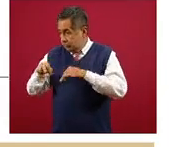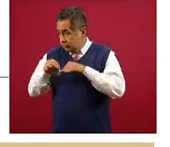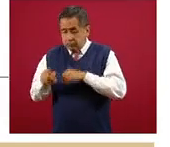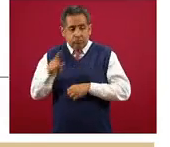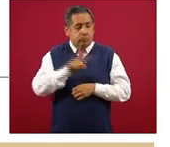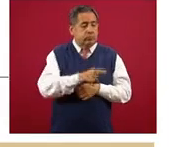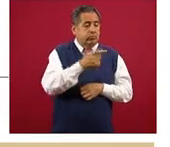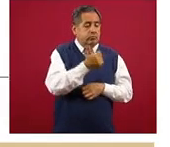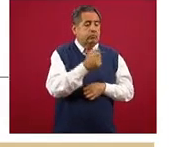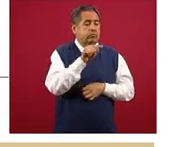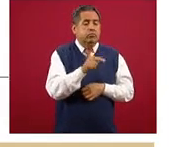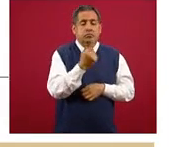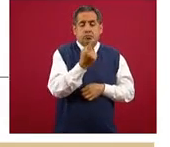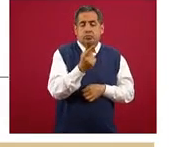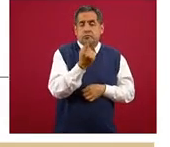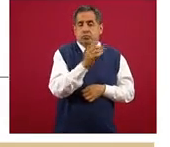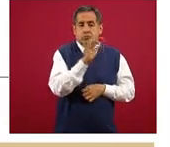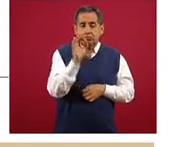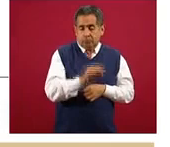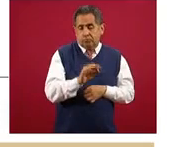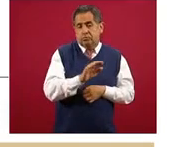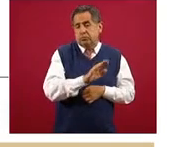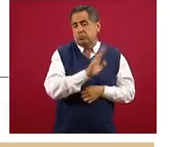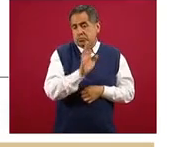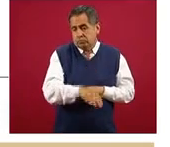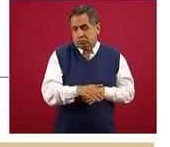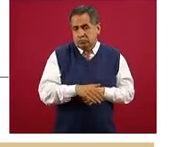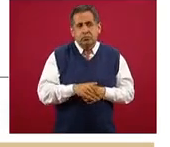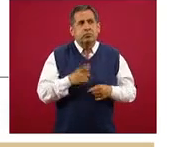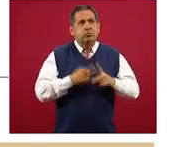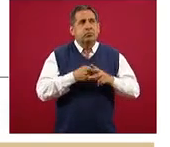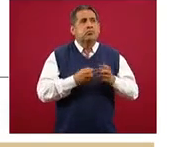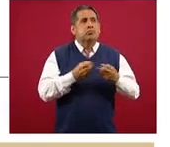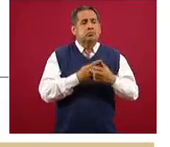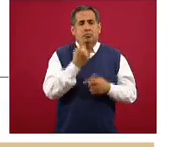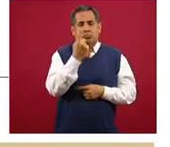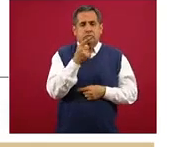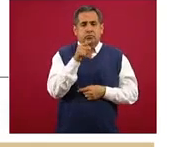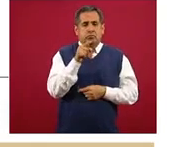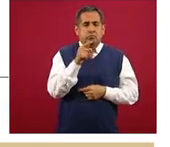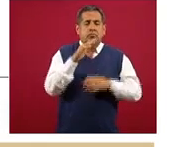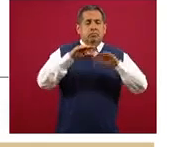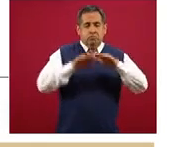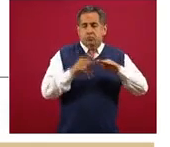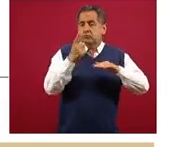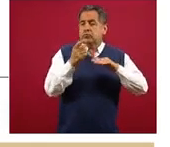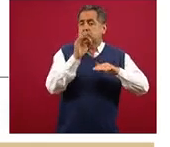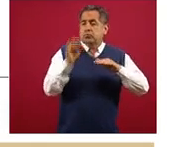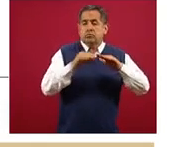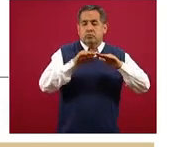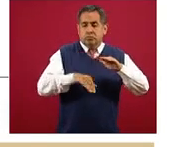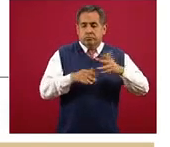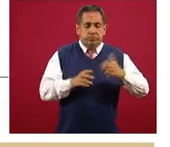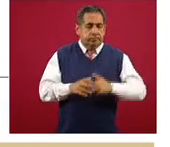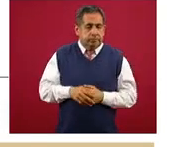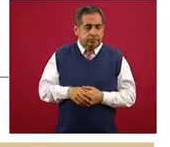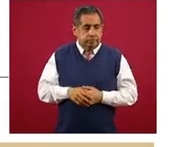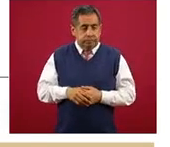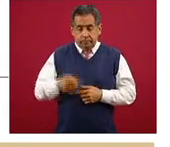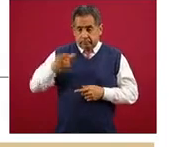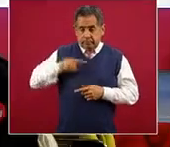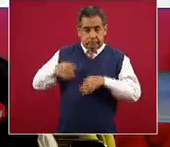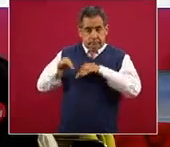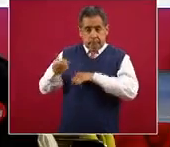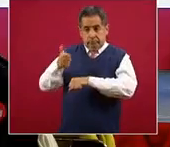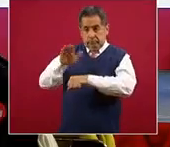fue 6.1%, una tasa de letalidad menor al 1% también. De los que no atienden a pacientes, aquí